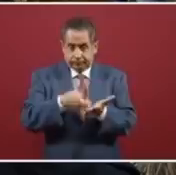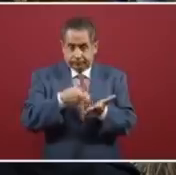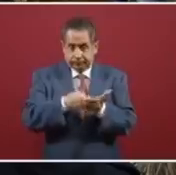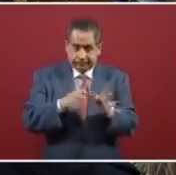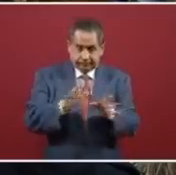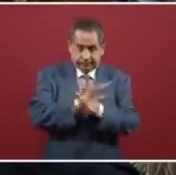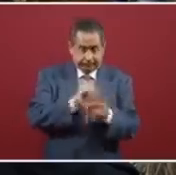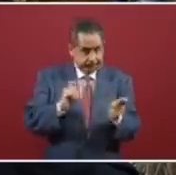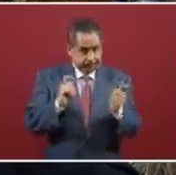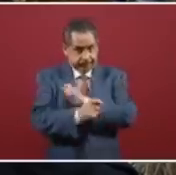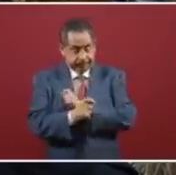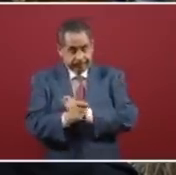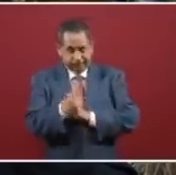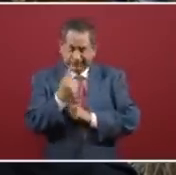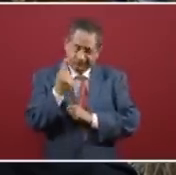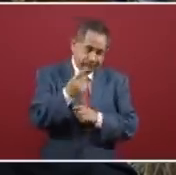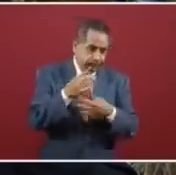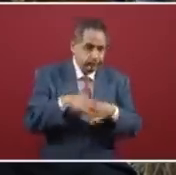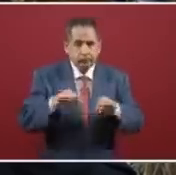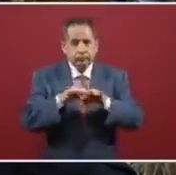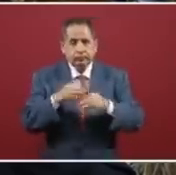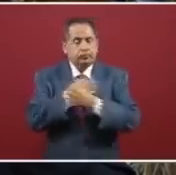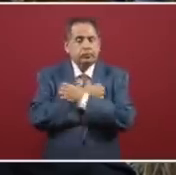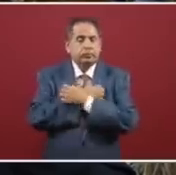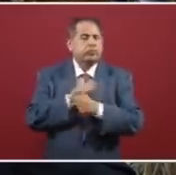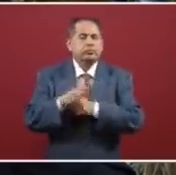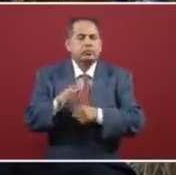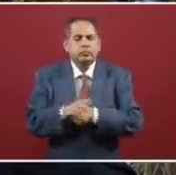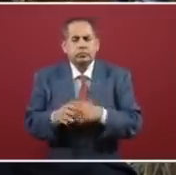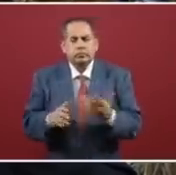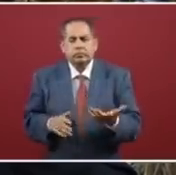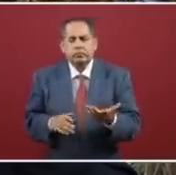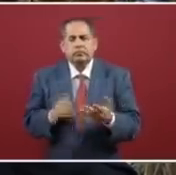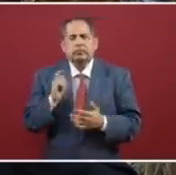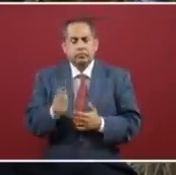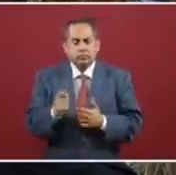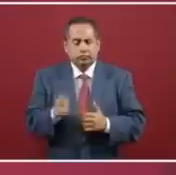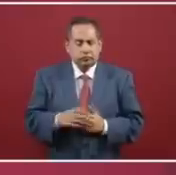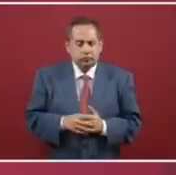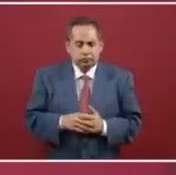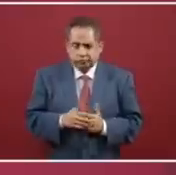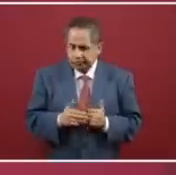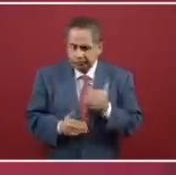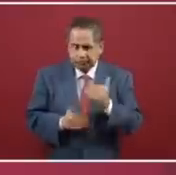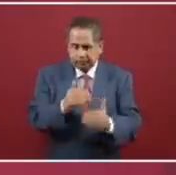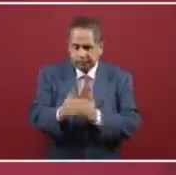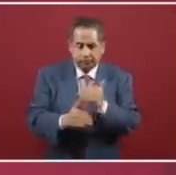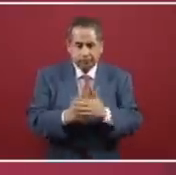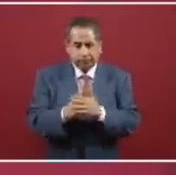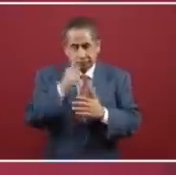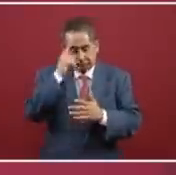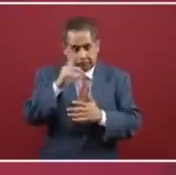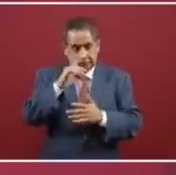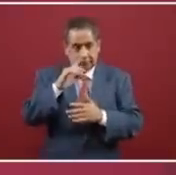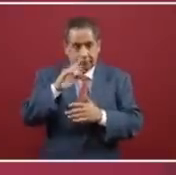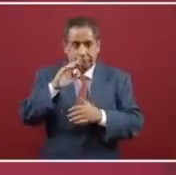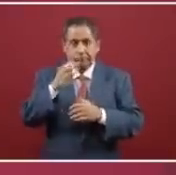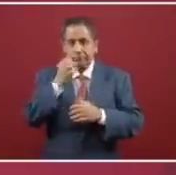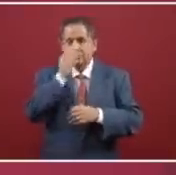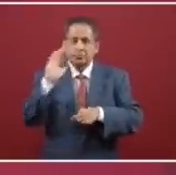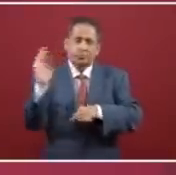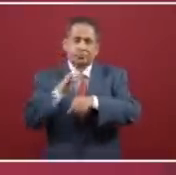realmente importantes para la educación va a ser el que se avance en la federalización